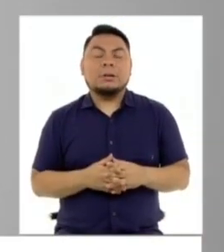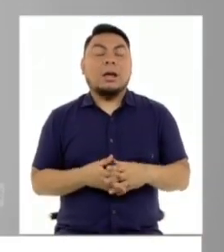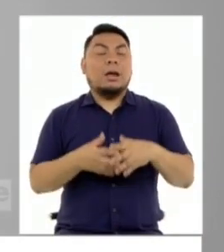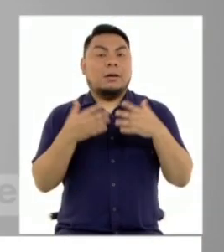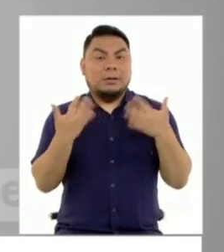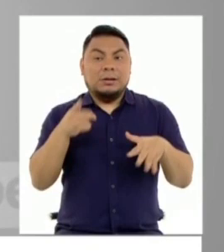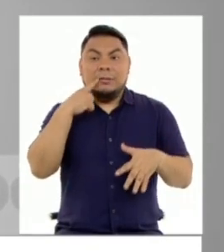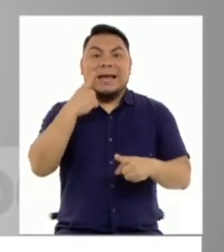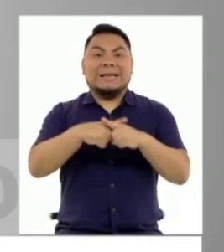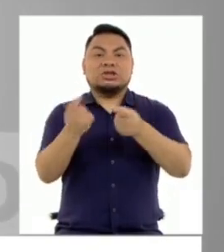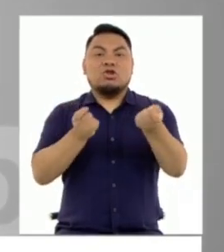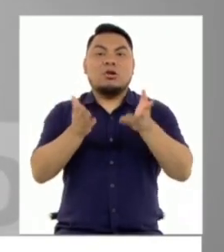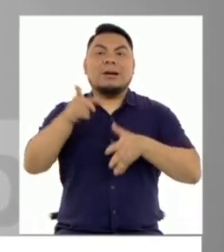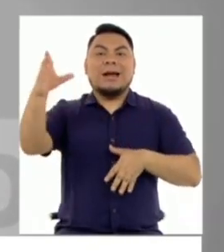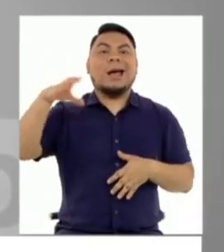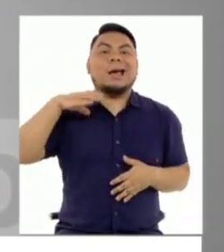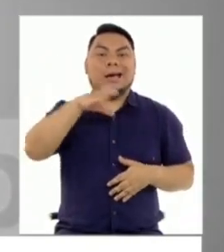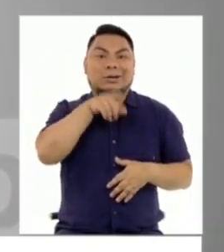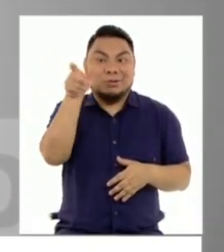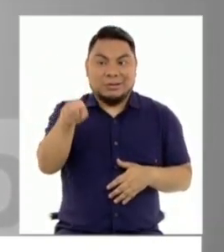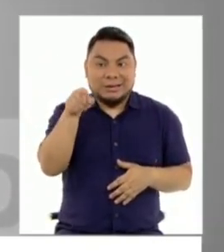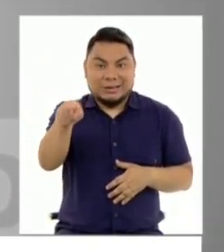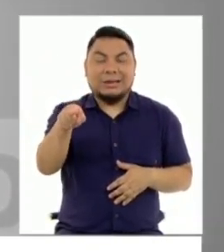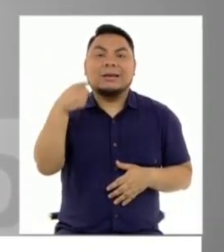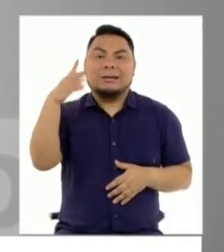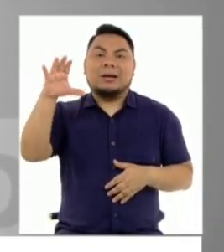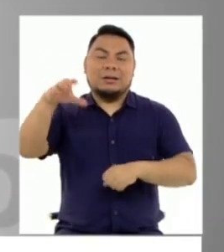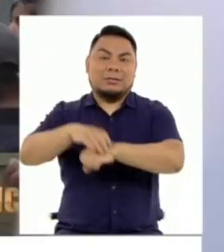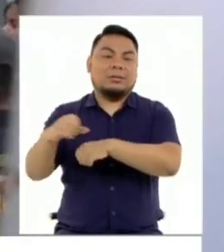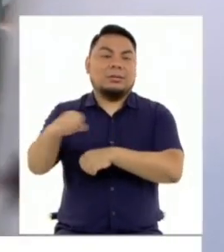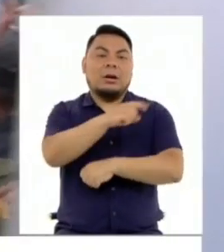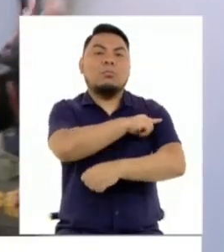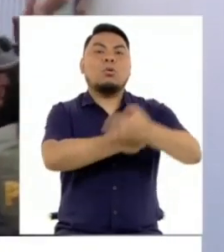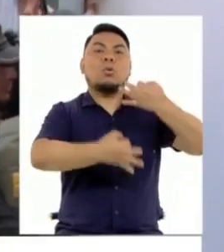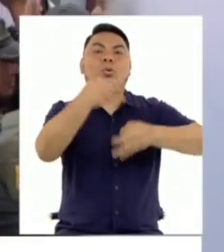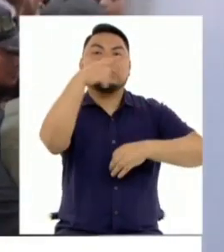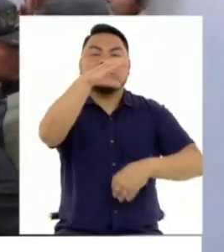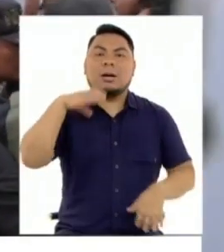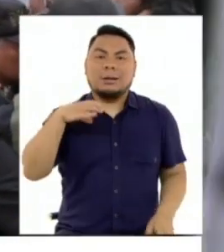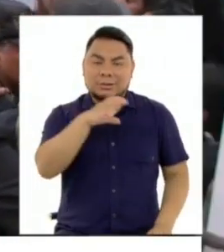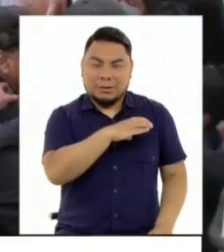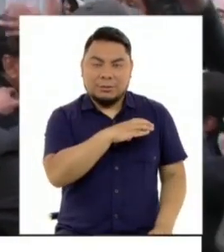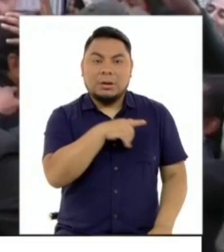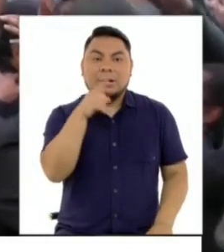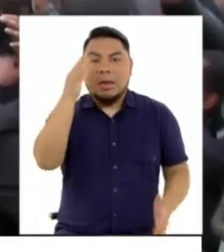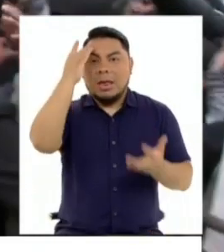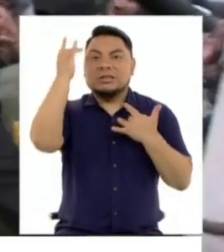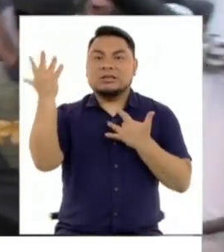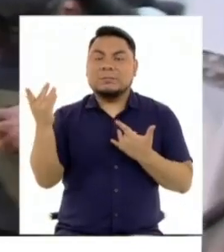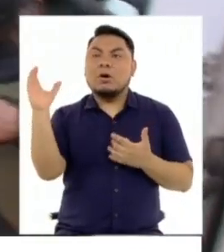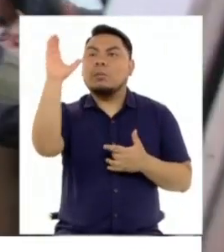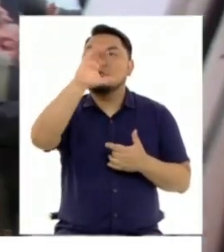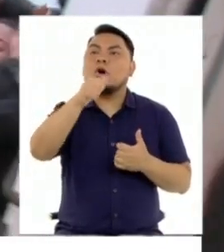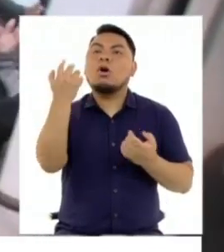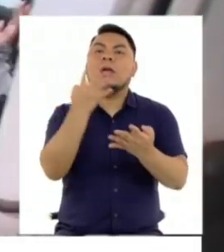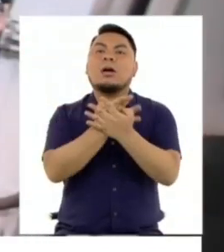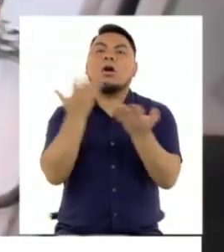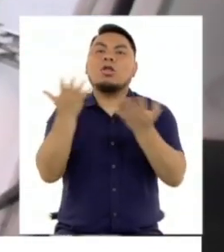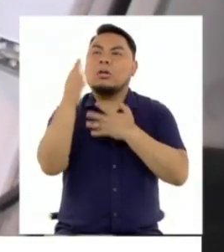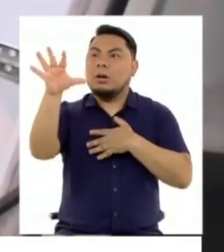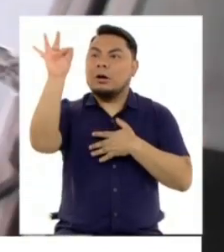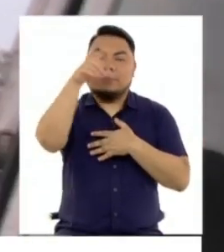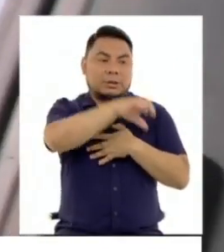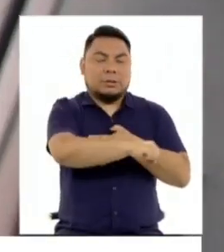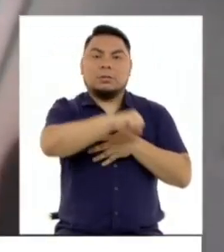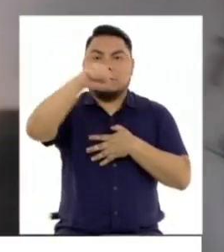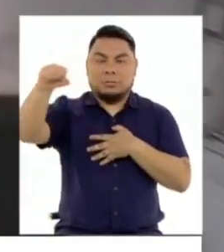El exgobernador regional del Callao permanece en la sede del Poder Judicial del Callao a la espera de ser trasladado a la carceleta